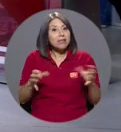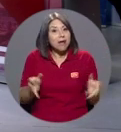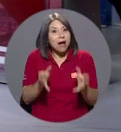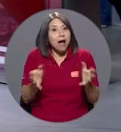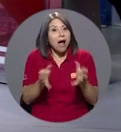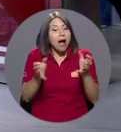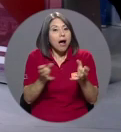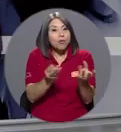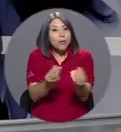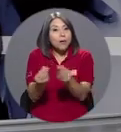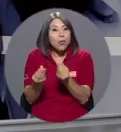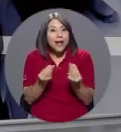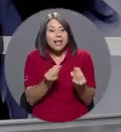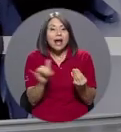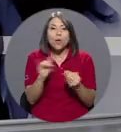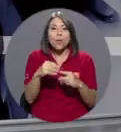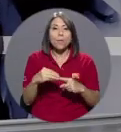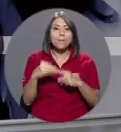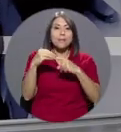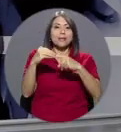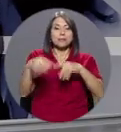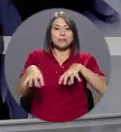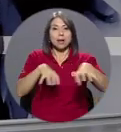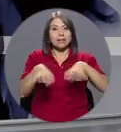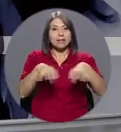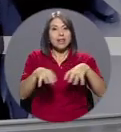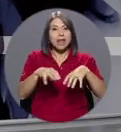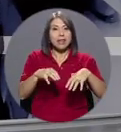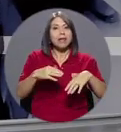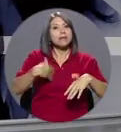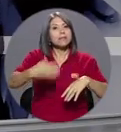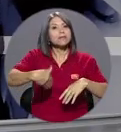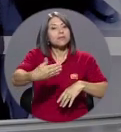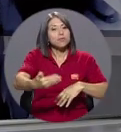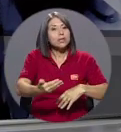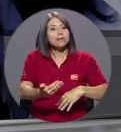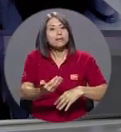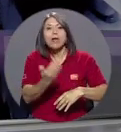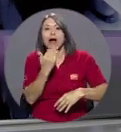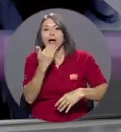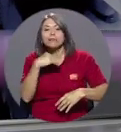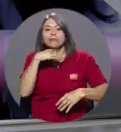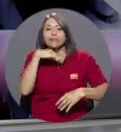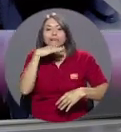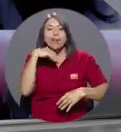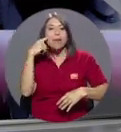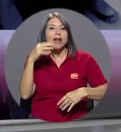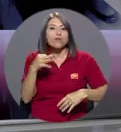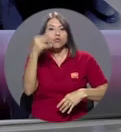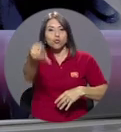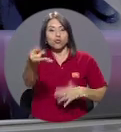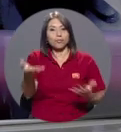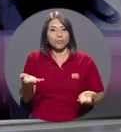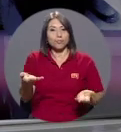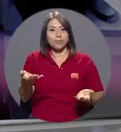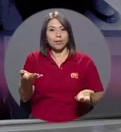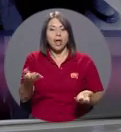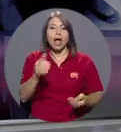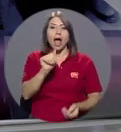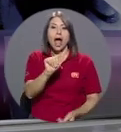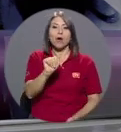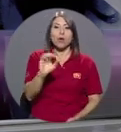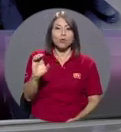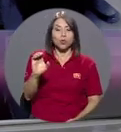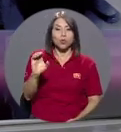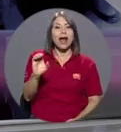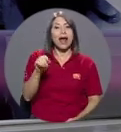que se perfila como la principal actividad que nos va a dar sustento para el futuro, ¿verdad?